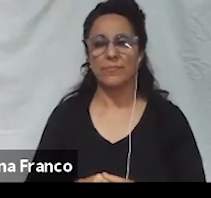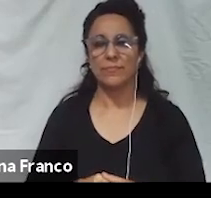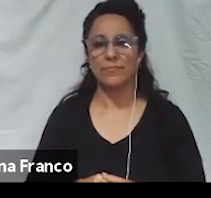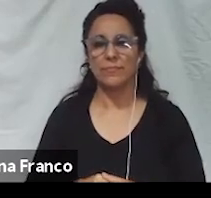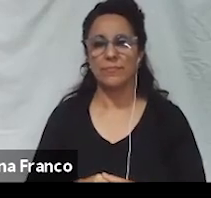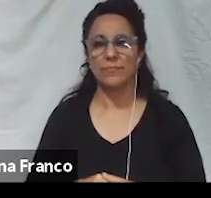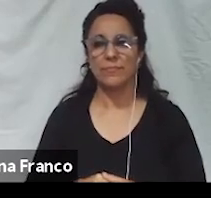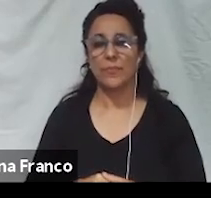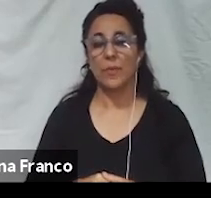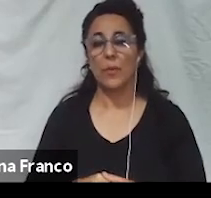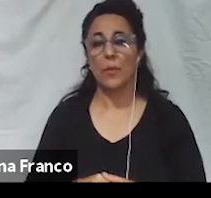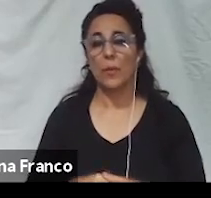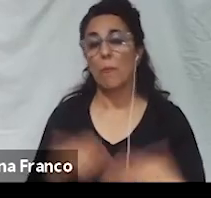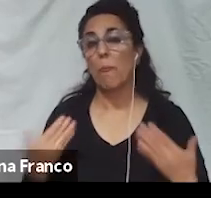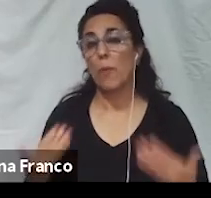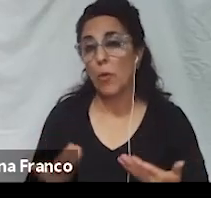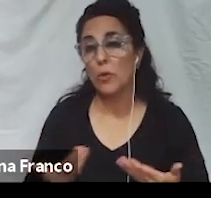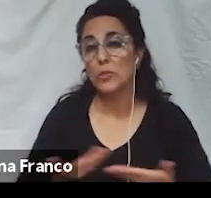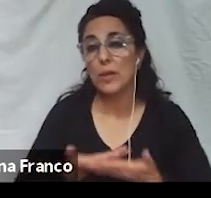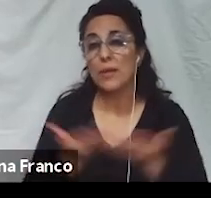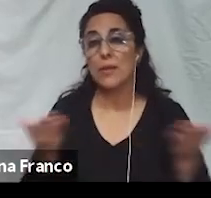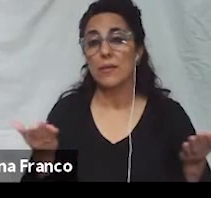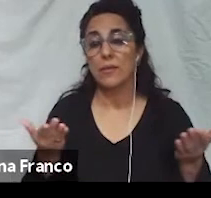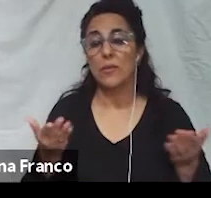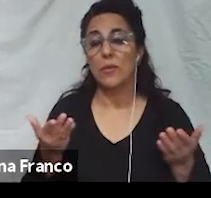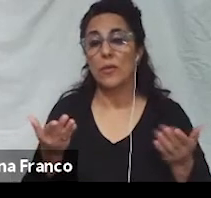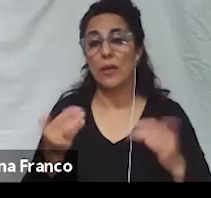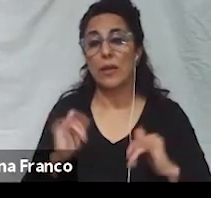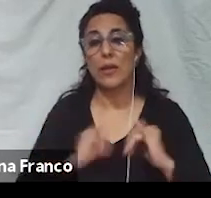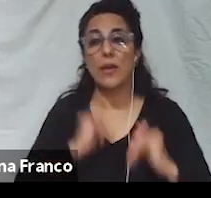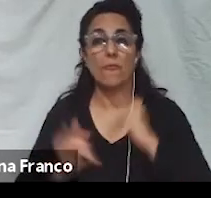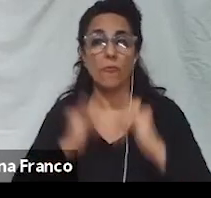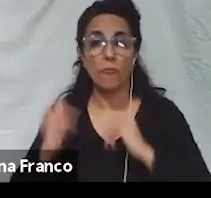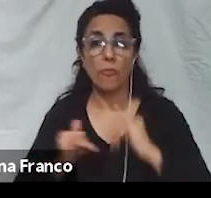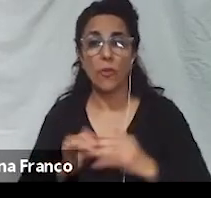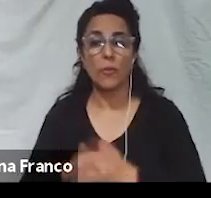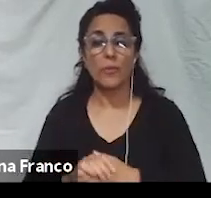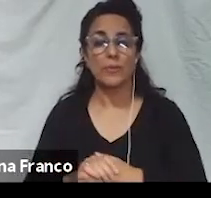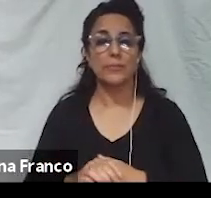después, proporcionar informes legibles por máquina, esto también es opcional.